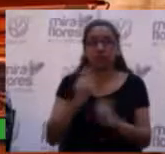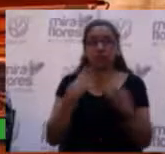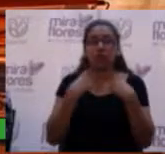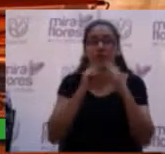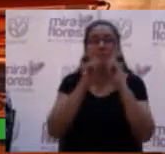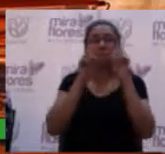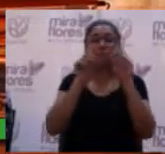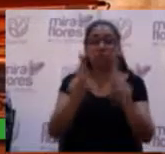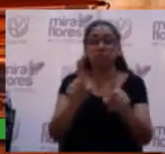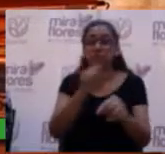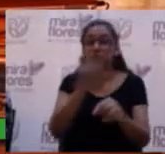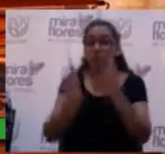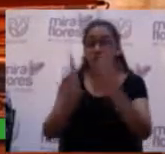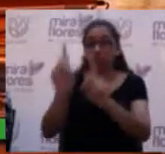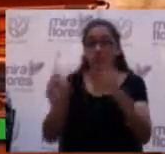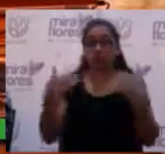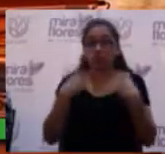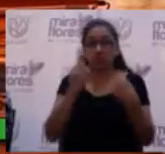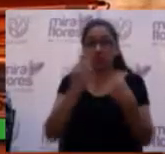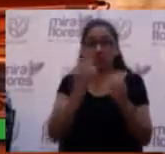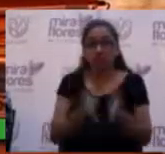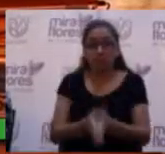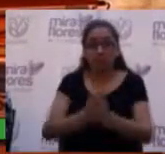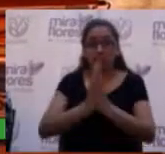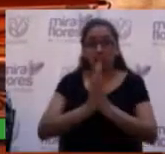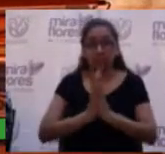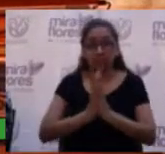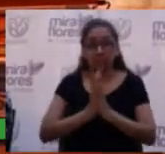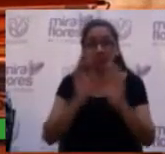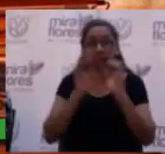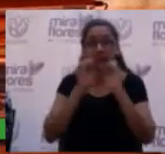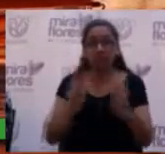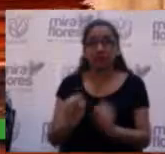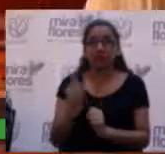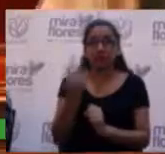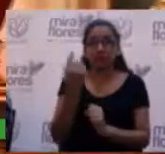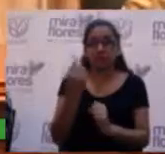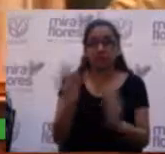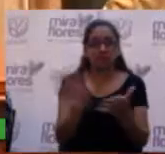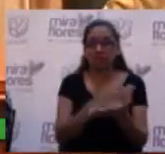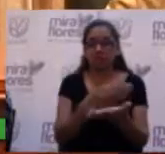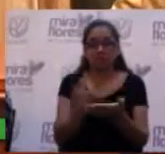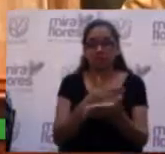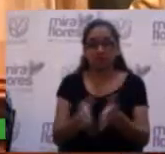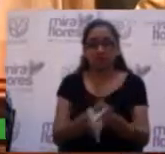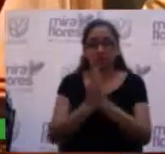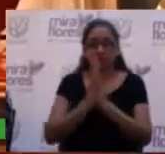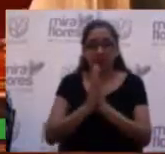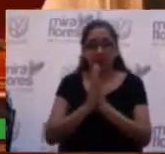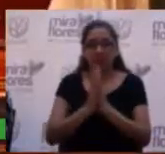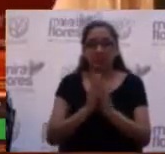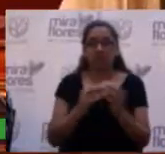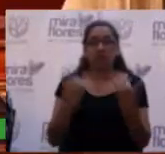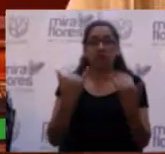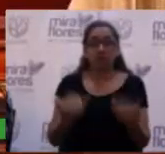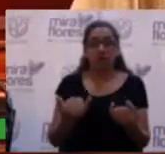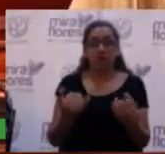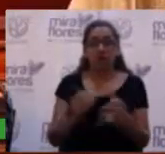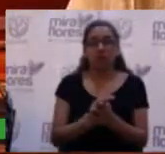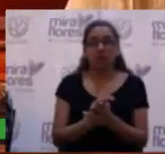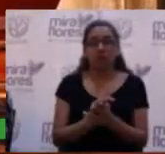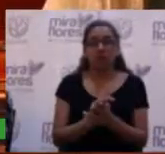preguntaría si tenemos algún pedido por escrito en Secretaría General. Ningún pedido, señor alcalde. No habiendo pedidos por escrito, vamos a